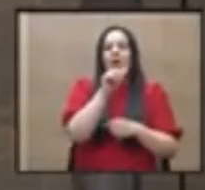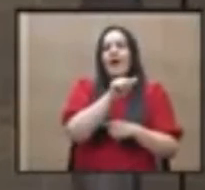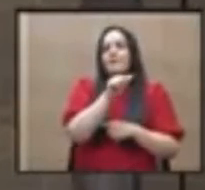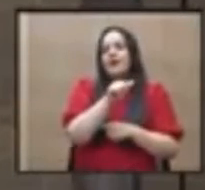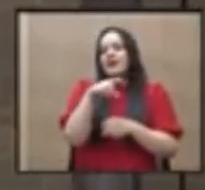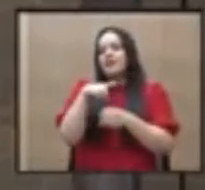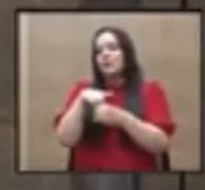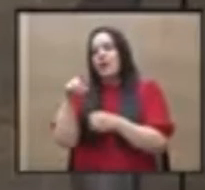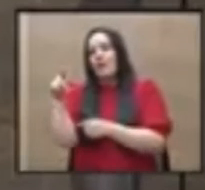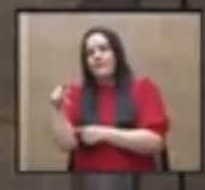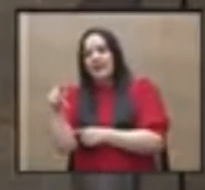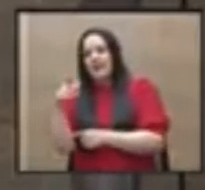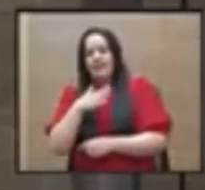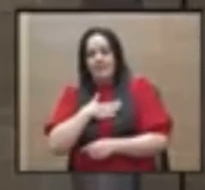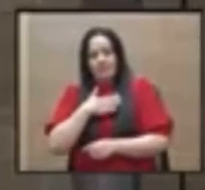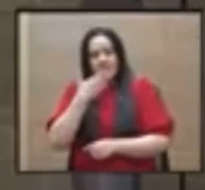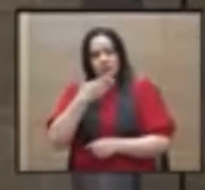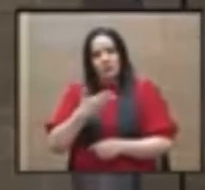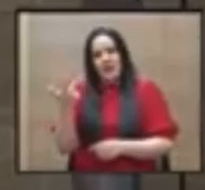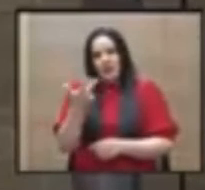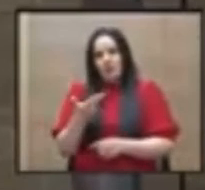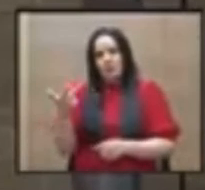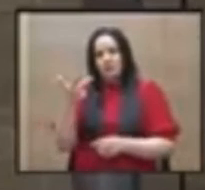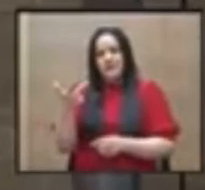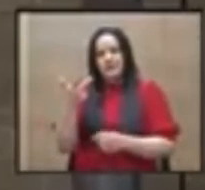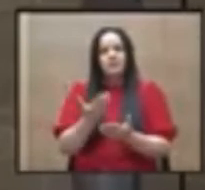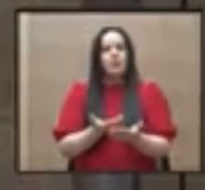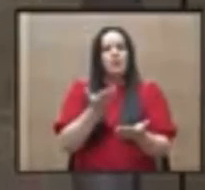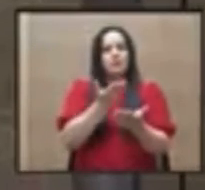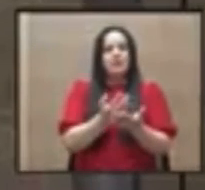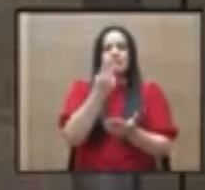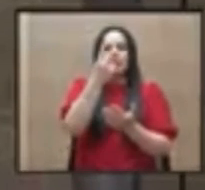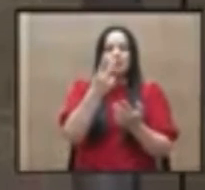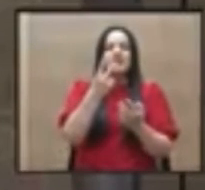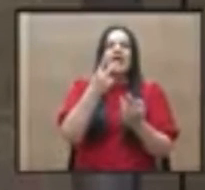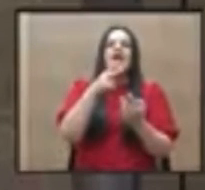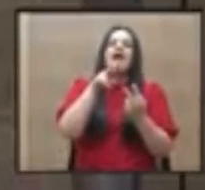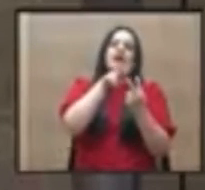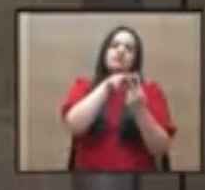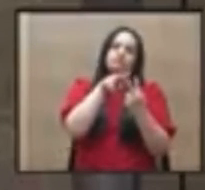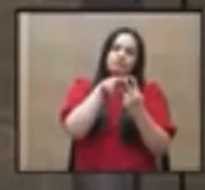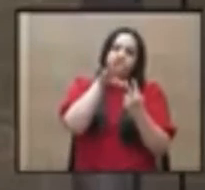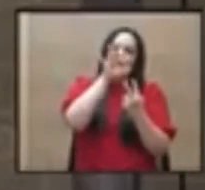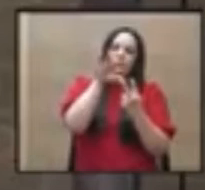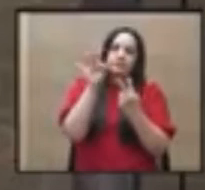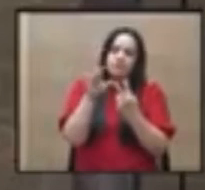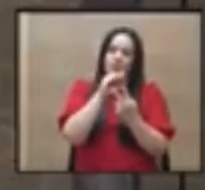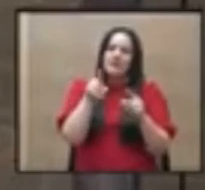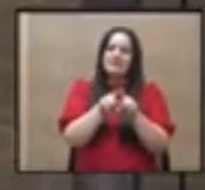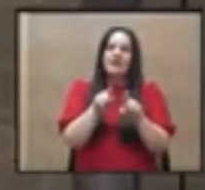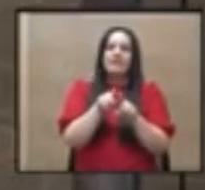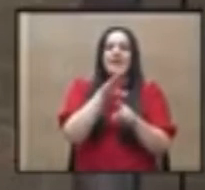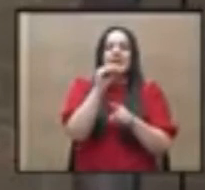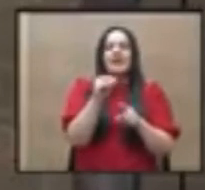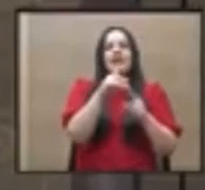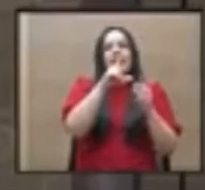dos acciones, partiendo de que en alquileres de edificios locales y terrenos se asigna